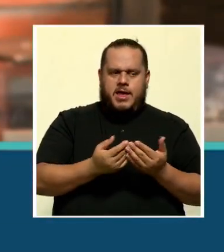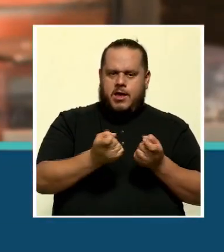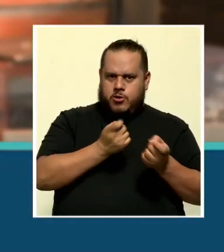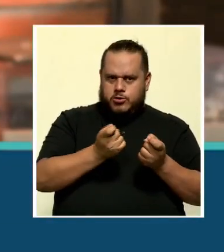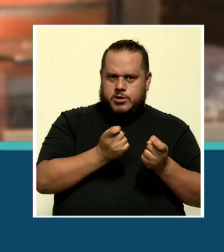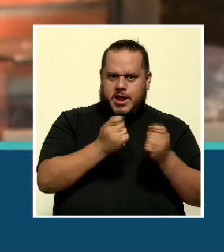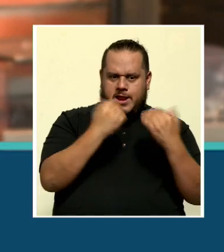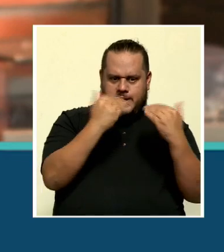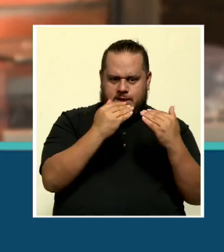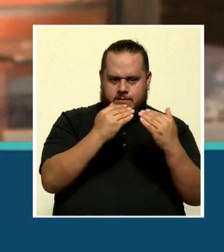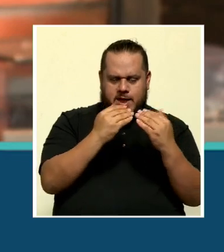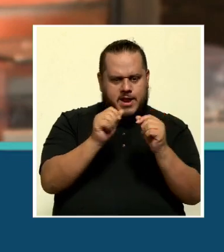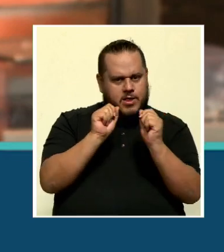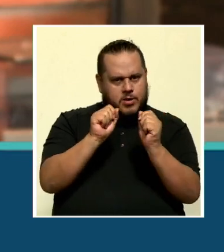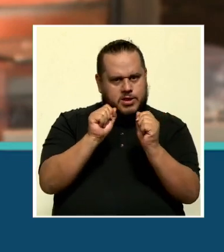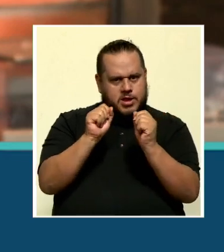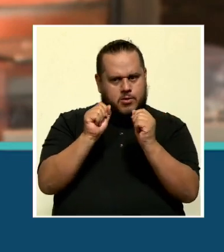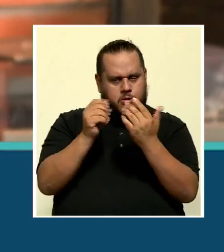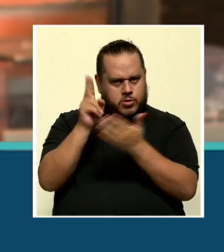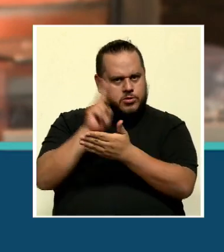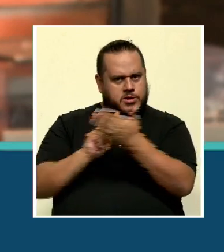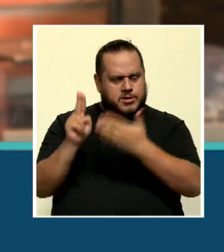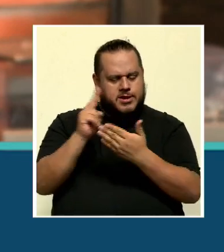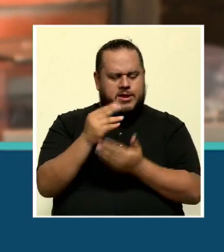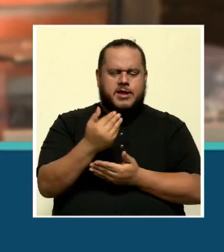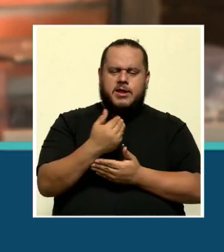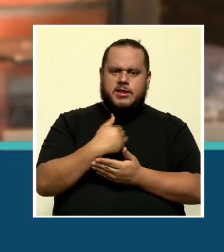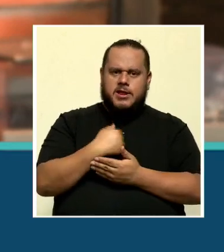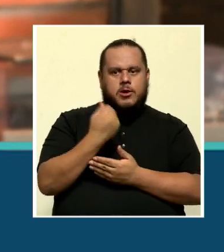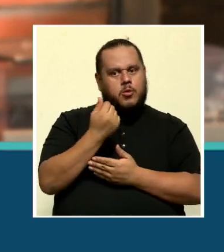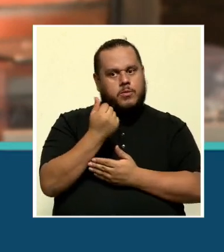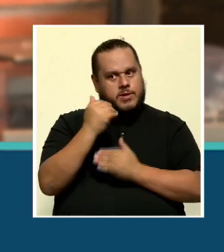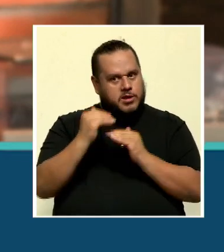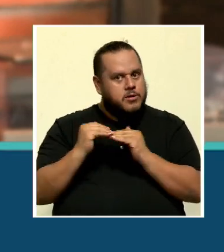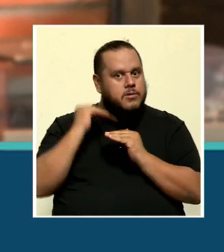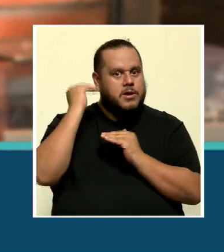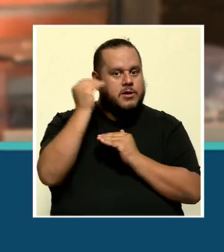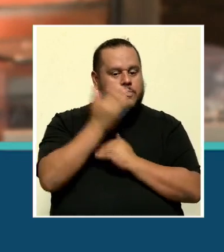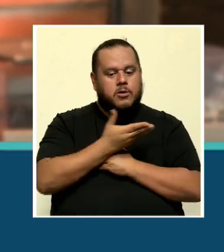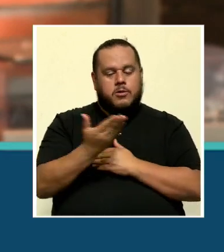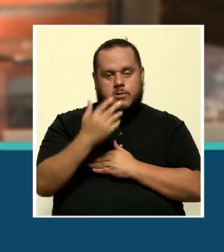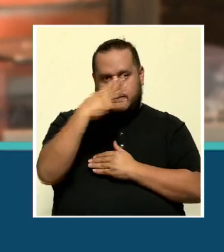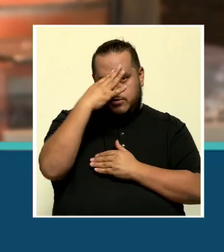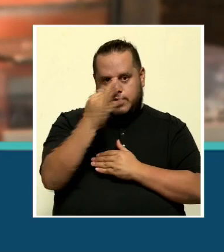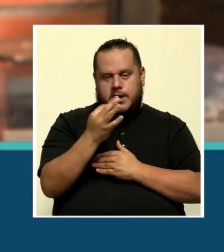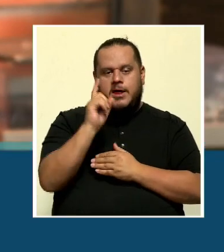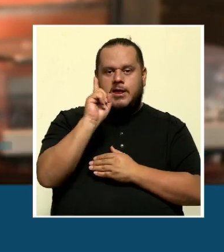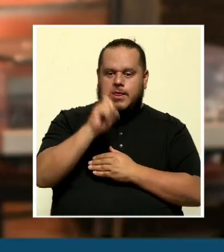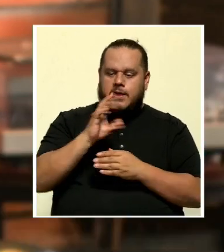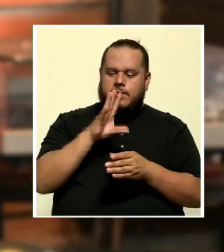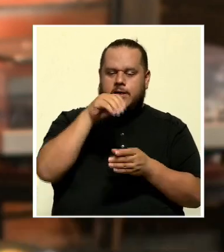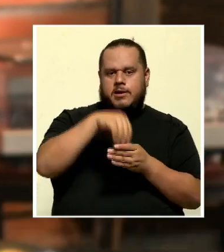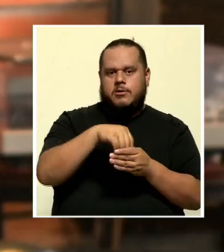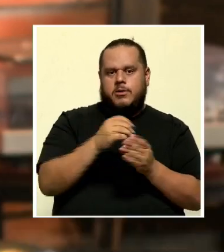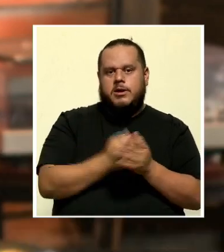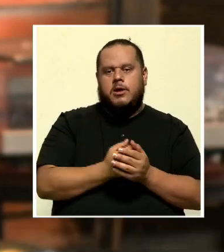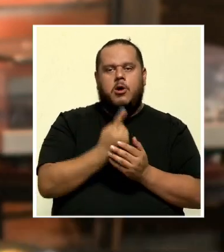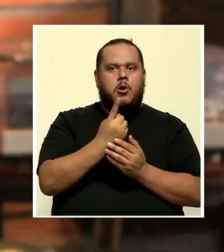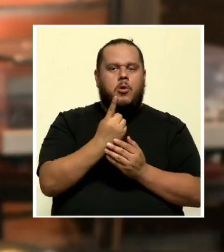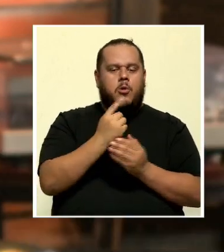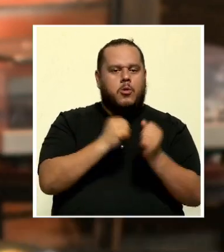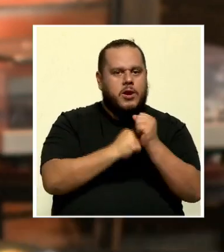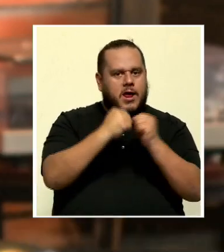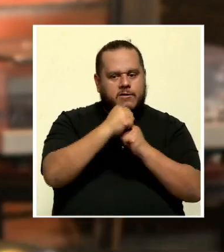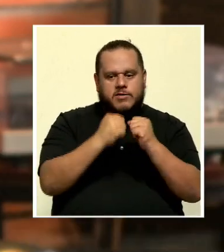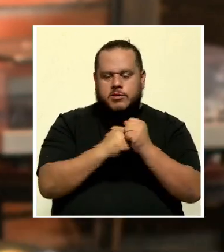superior tiende a tener un precio alto, digamos, cuando considera que debe incluir una